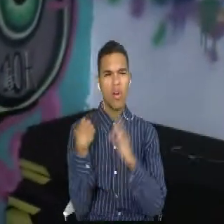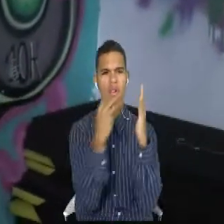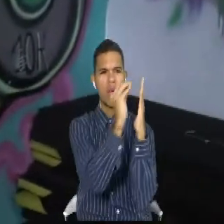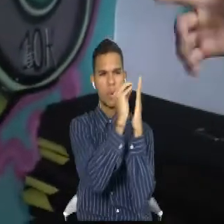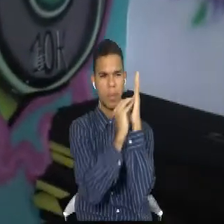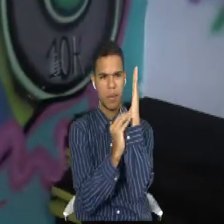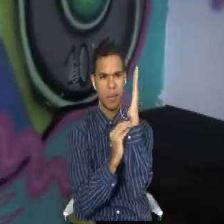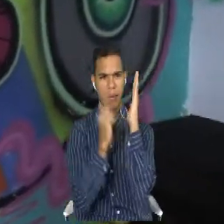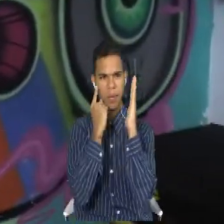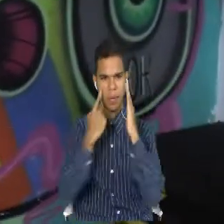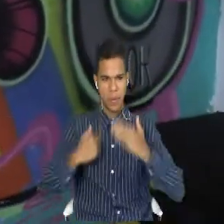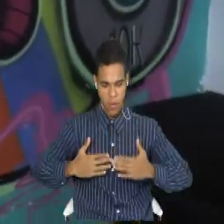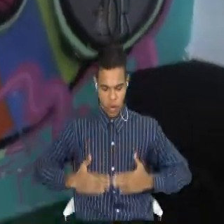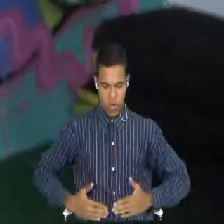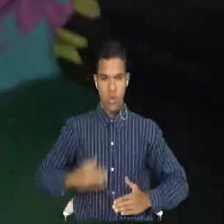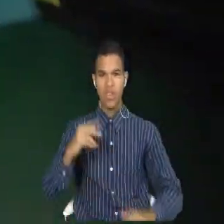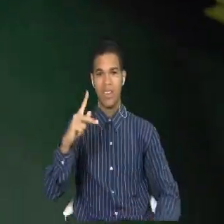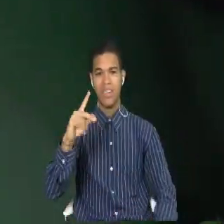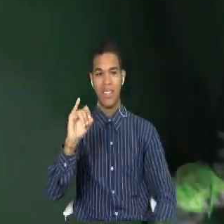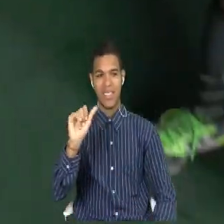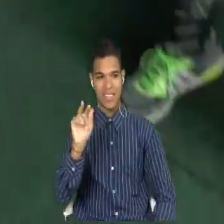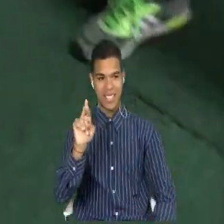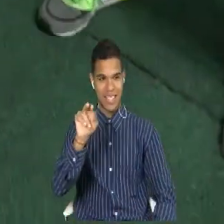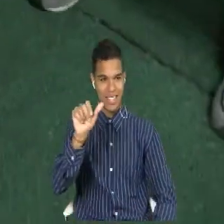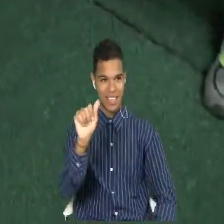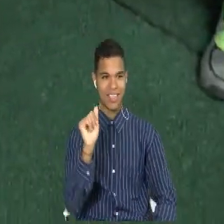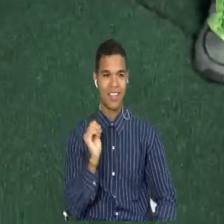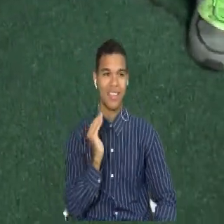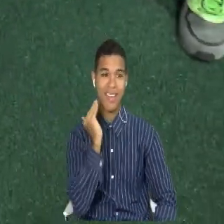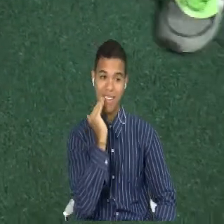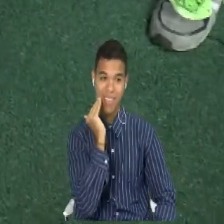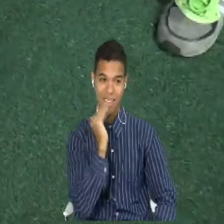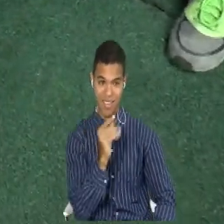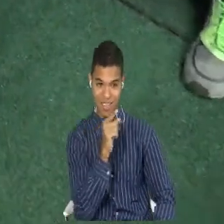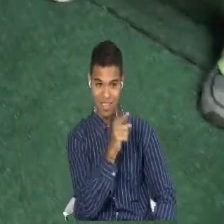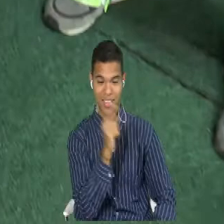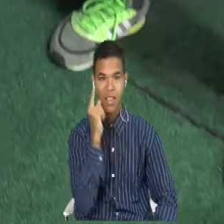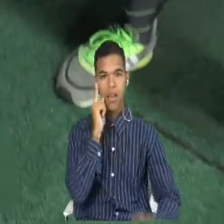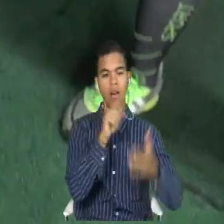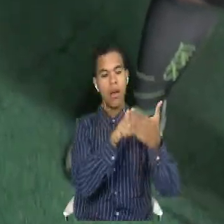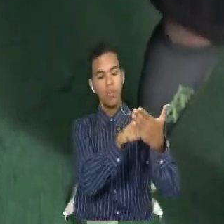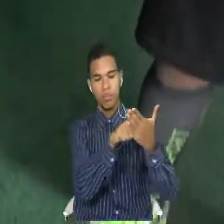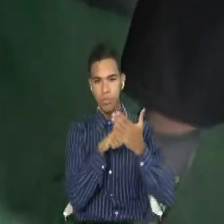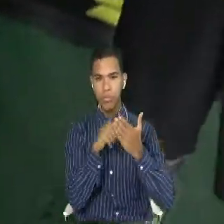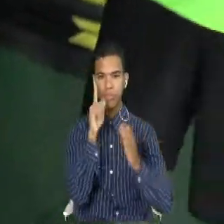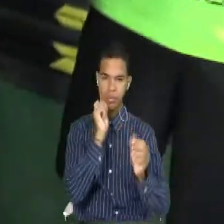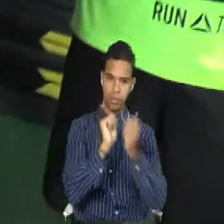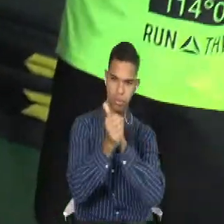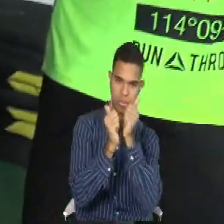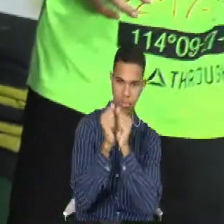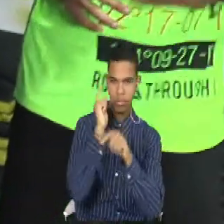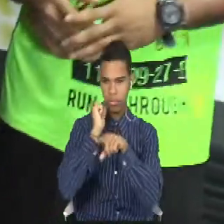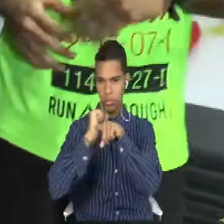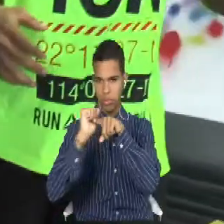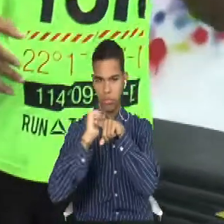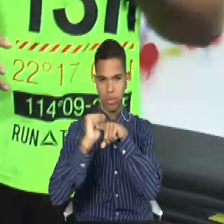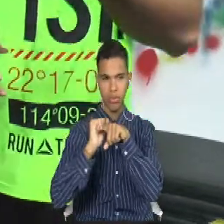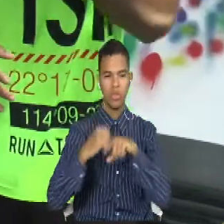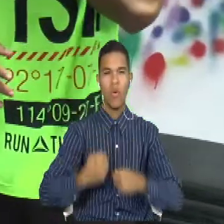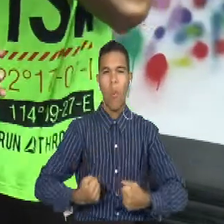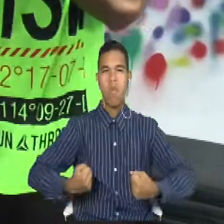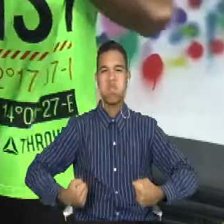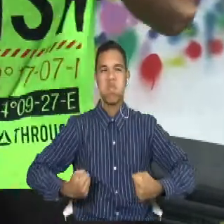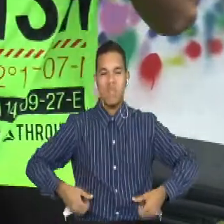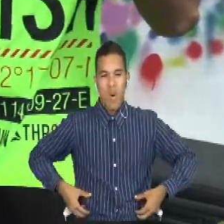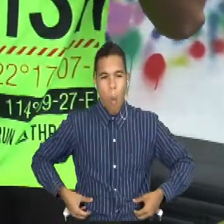quema de grasa. Estamos aquí con Kiara de la OSA, que ella les va a mostrar cuáles son los secretos que les van a ayudar a ustedes para esa quema de grasa, para esos